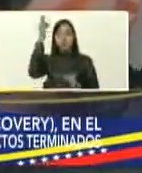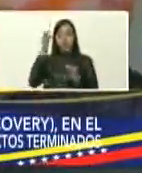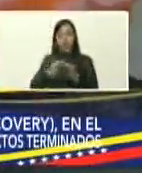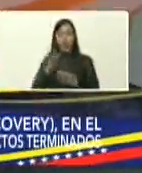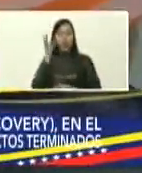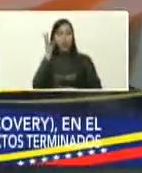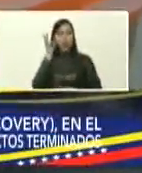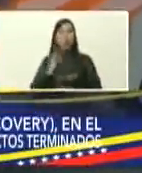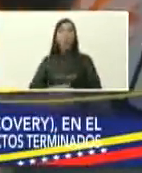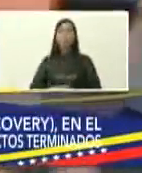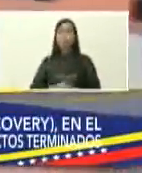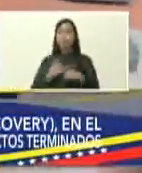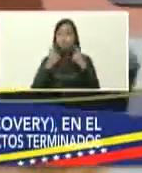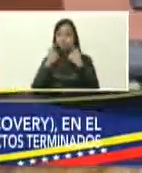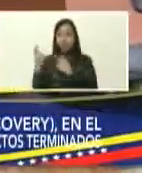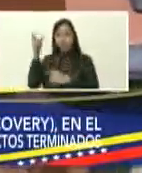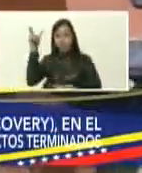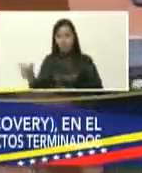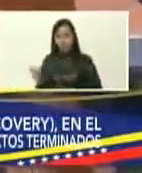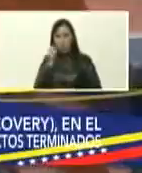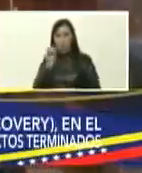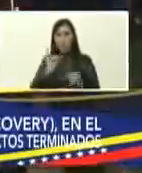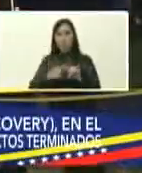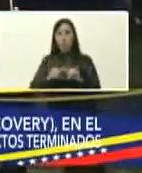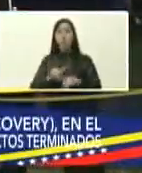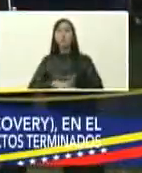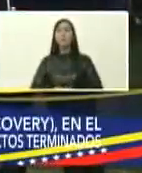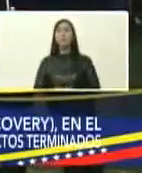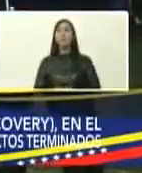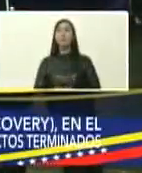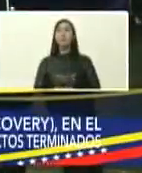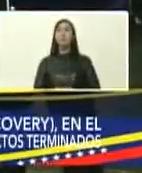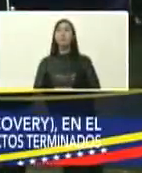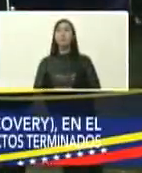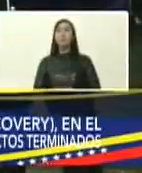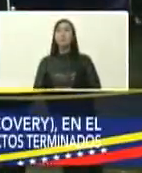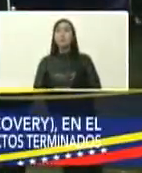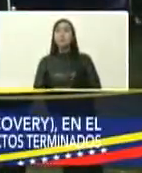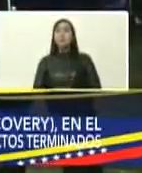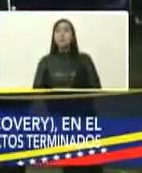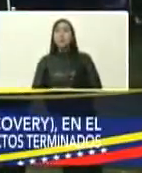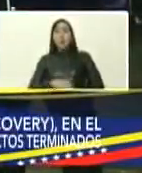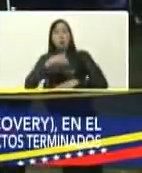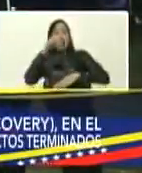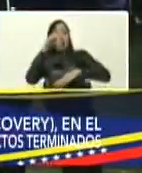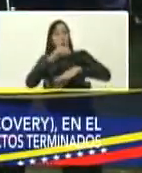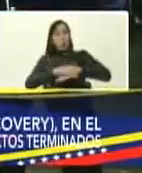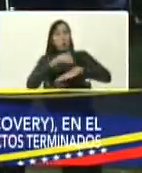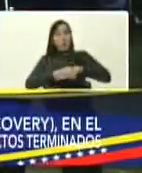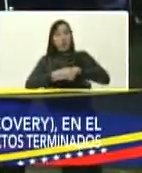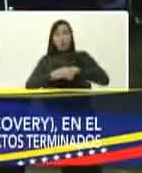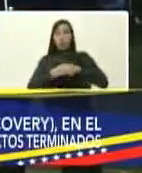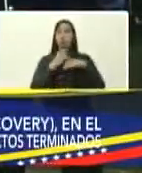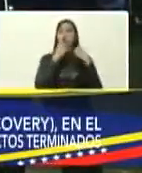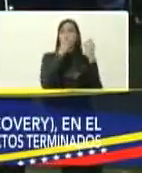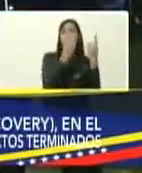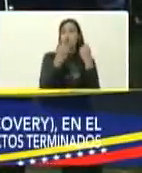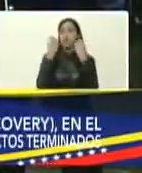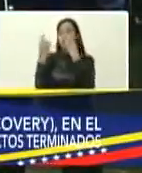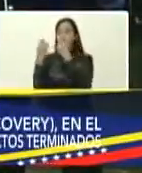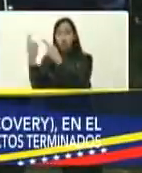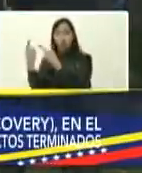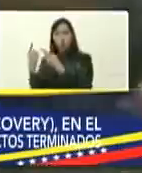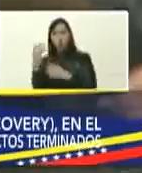palabra, ingeniero Santos. Sí, bueno, los productos que estamos tratando de colocar en los mercados internacionales son de alta